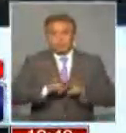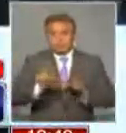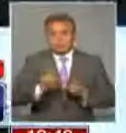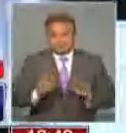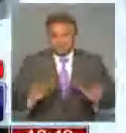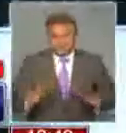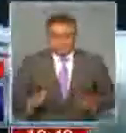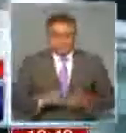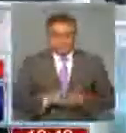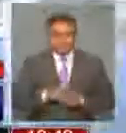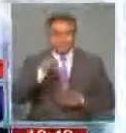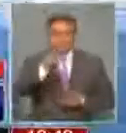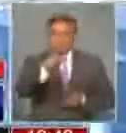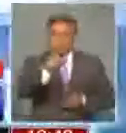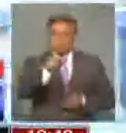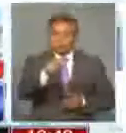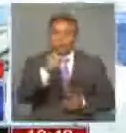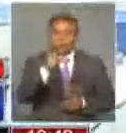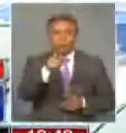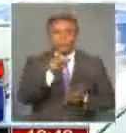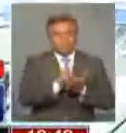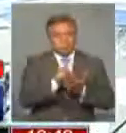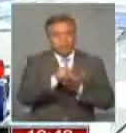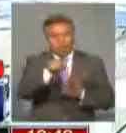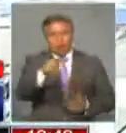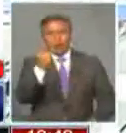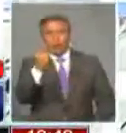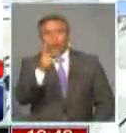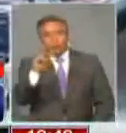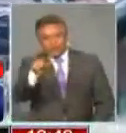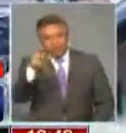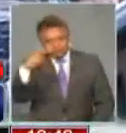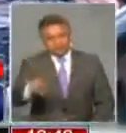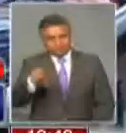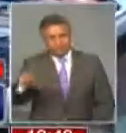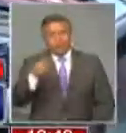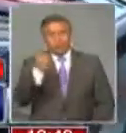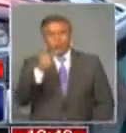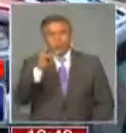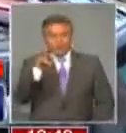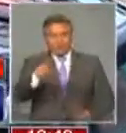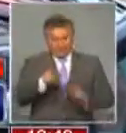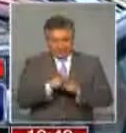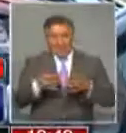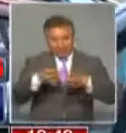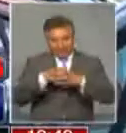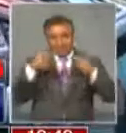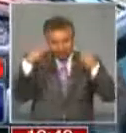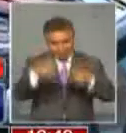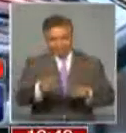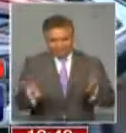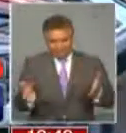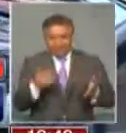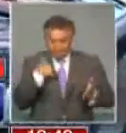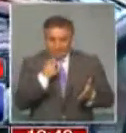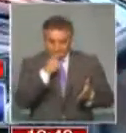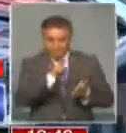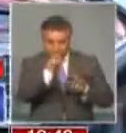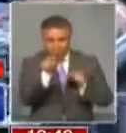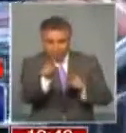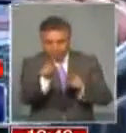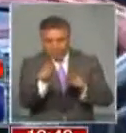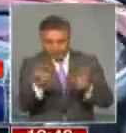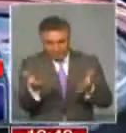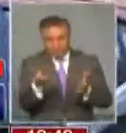miembro usted de la UDI, diputado, y por eso se lo estoy preguntando, porque ella pertenece a su partido, porque hay reacciones absolutamente distintas